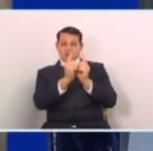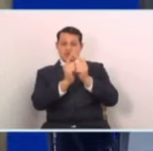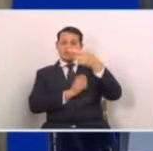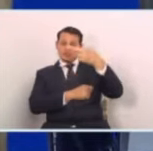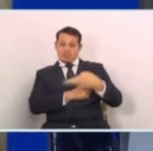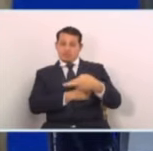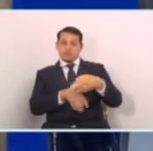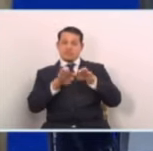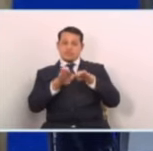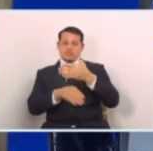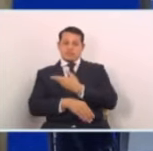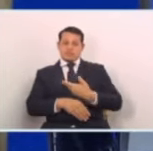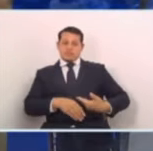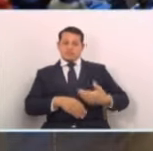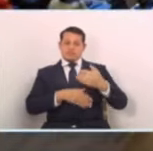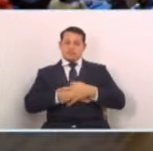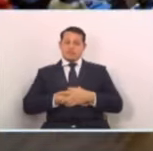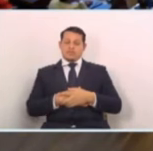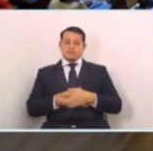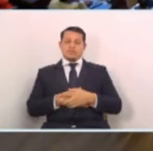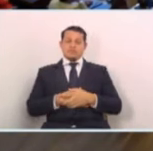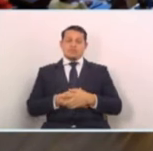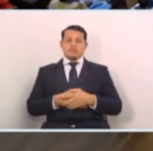las realidades. Muchas gracias, presidente.